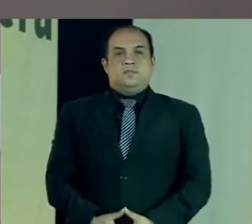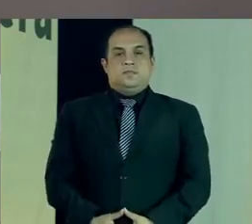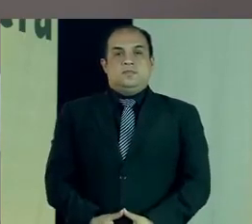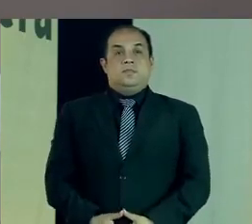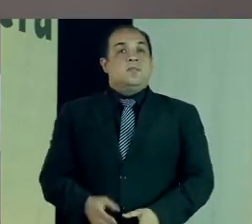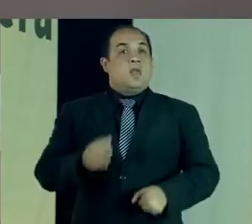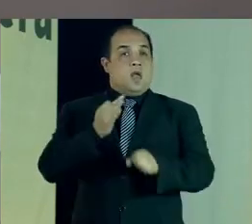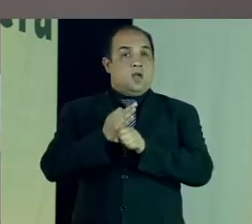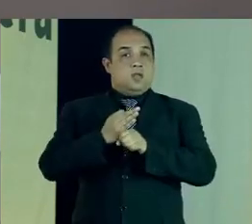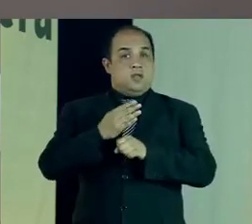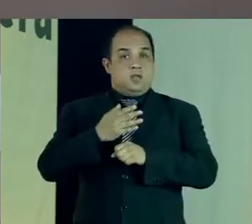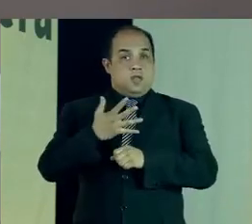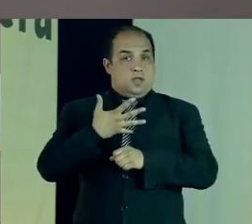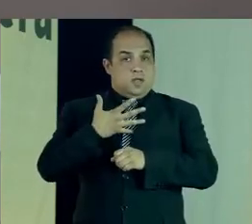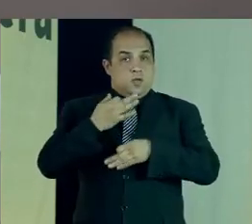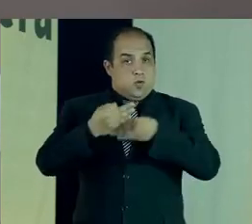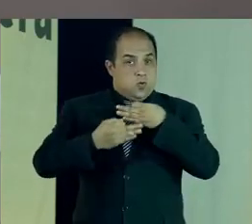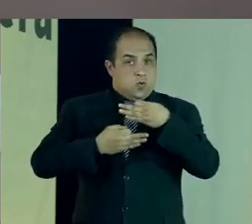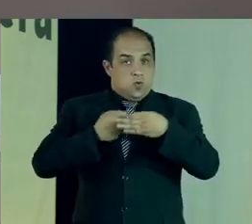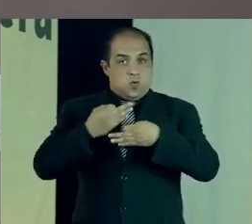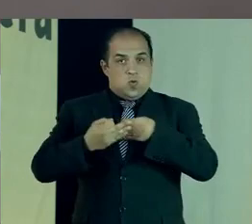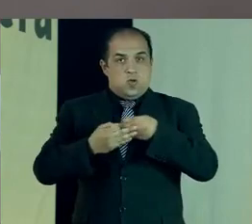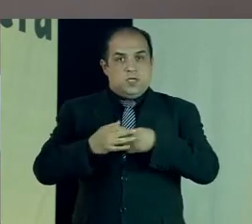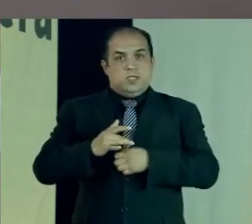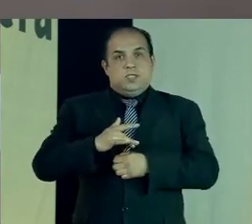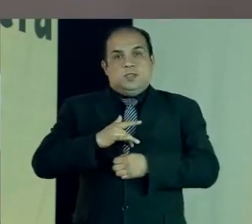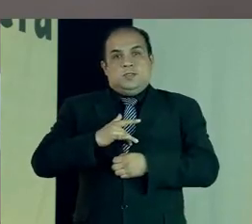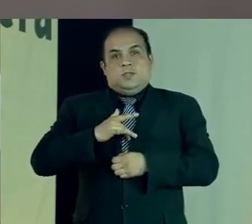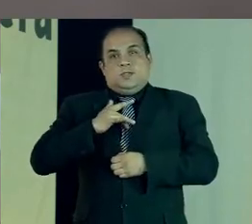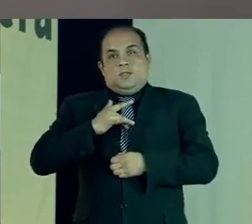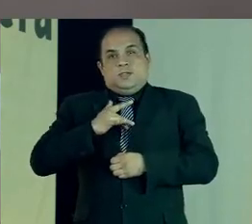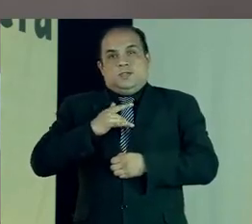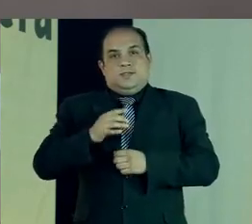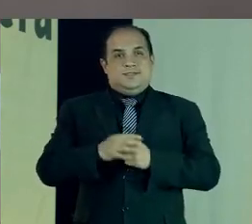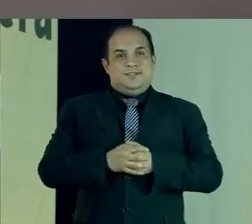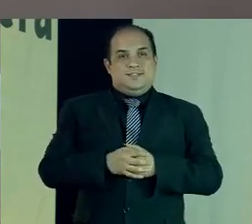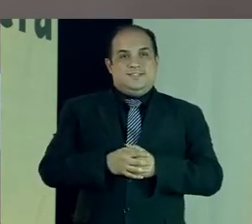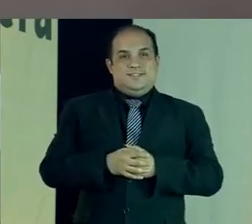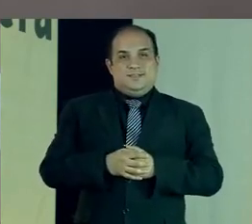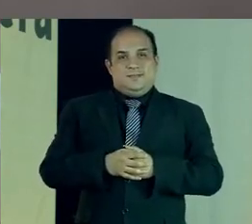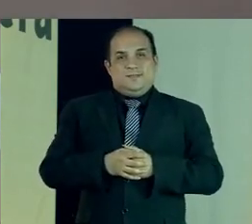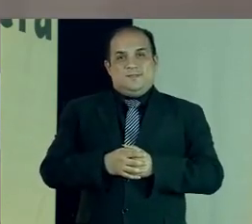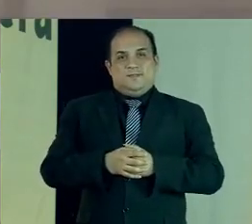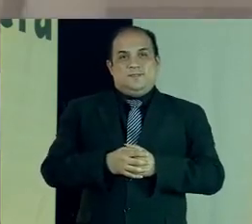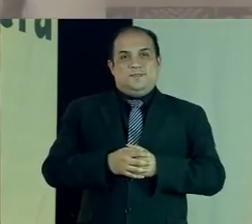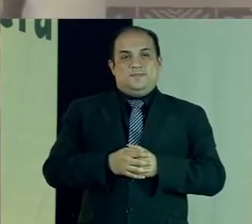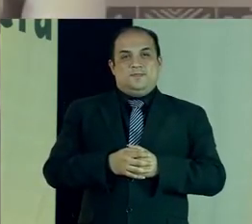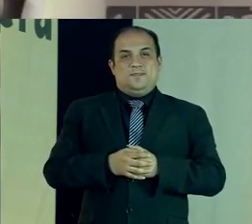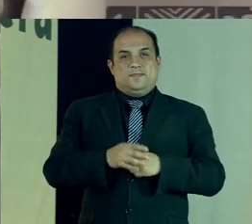en estos momentos yo ya tengo todos todos los síntomas todos los bucks este